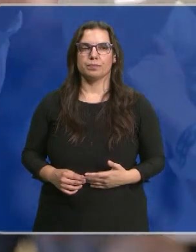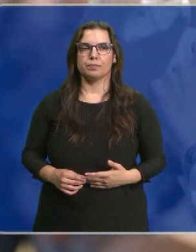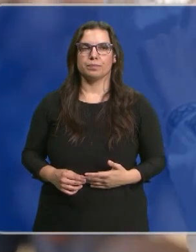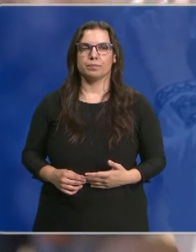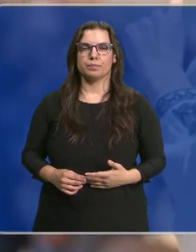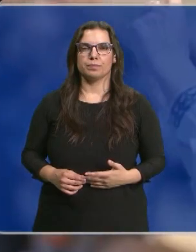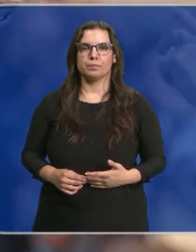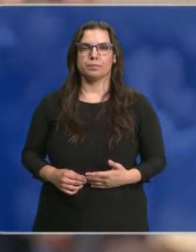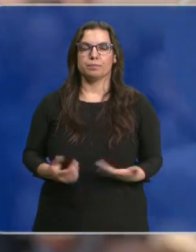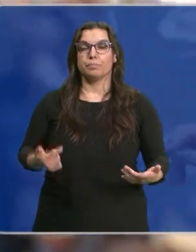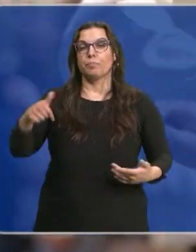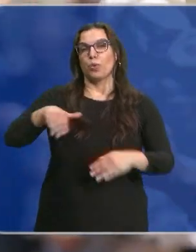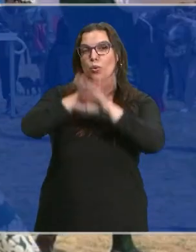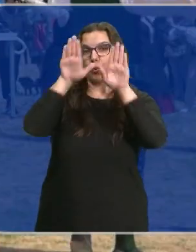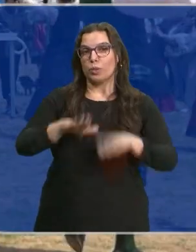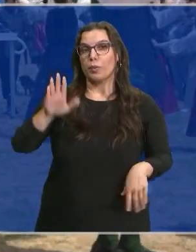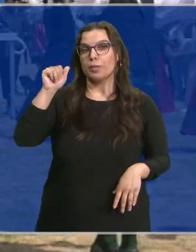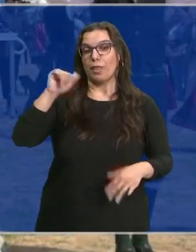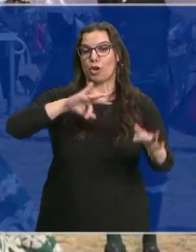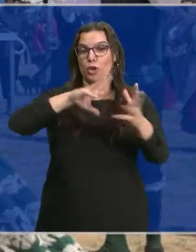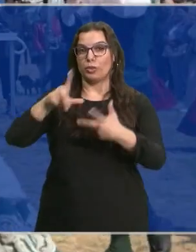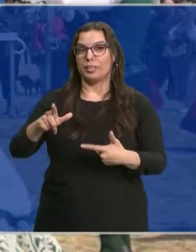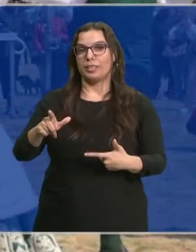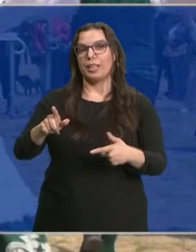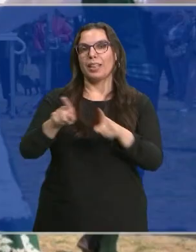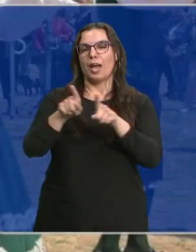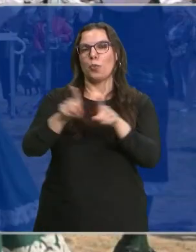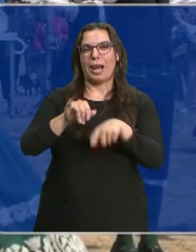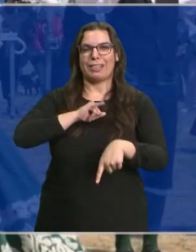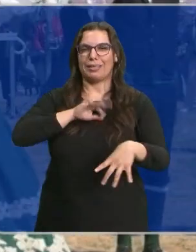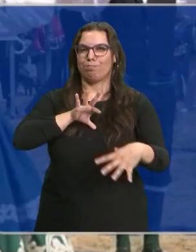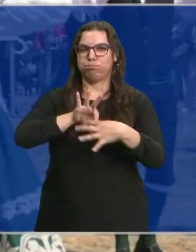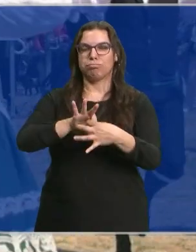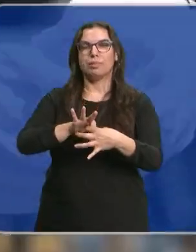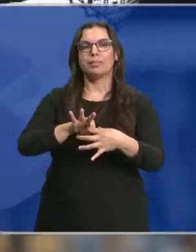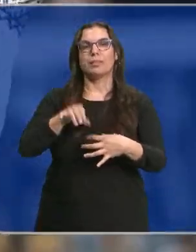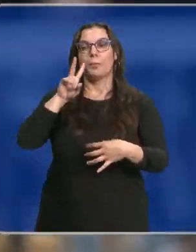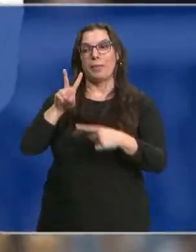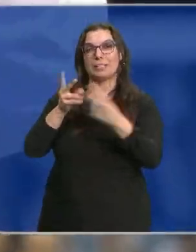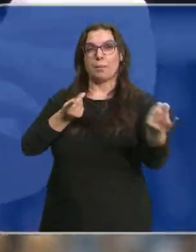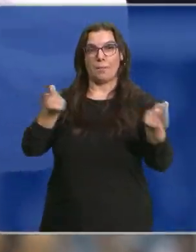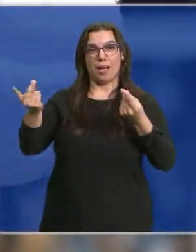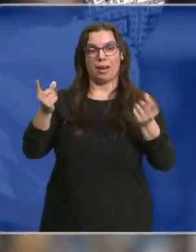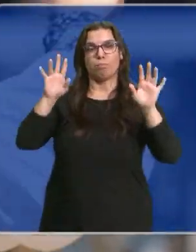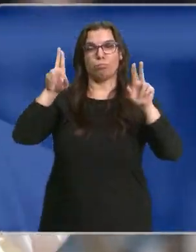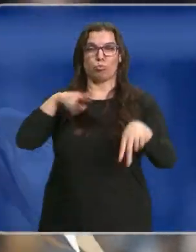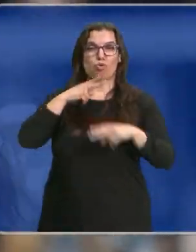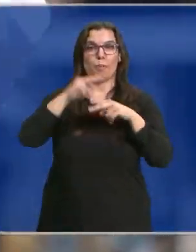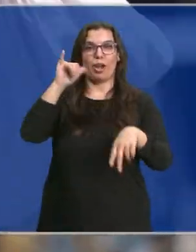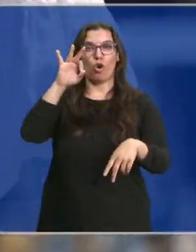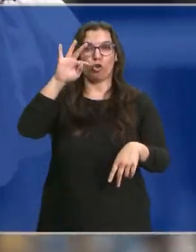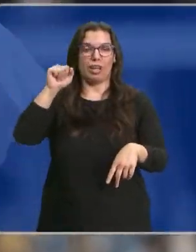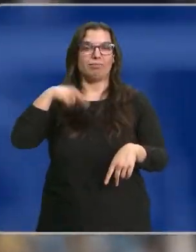y nos vamos a despedir con una noticia que nos toca en la raíz reconocerán este baile es una jota una de las